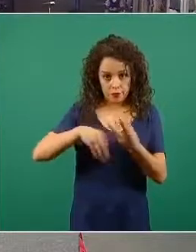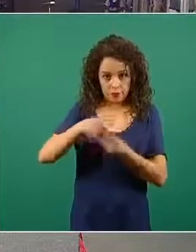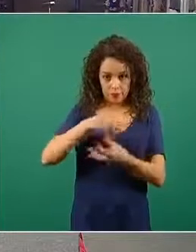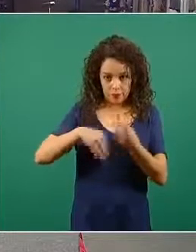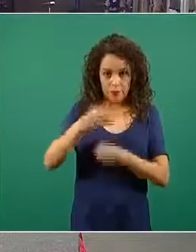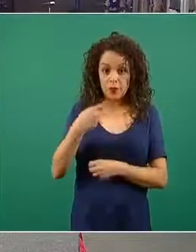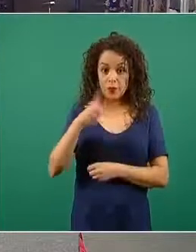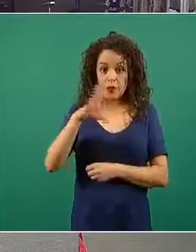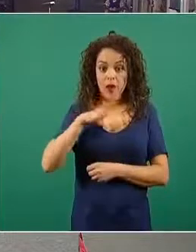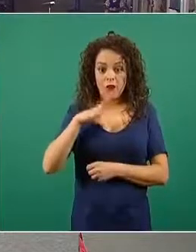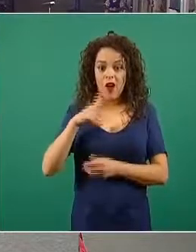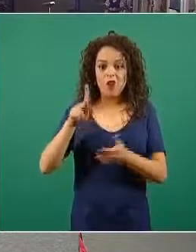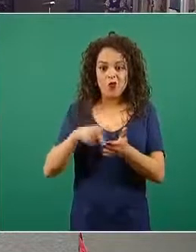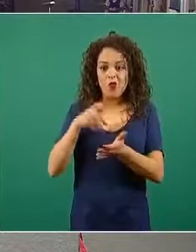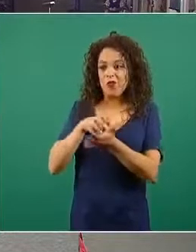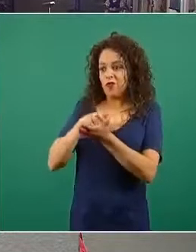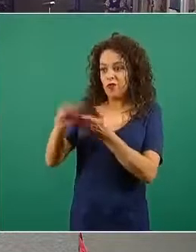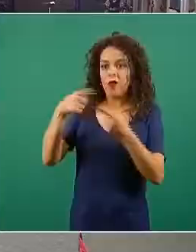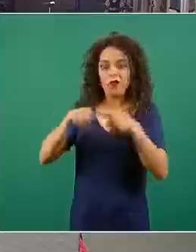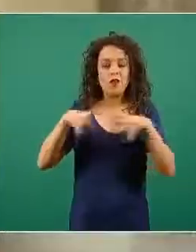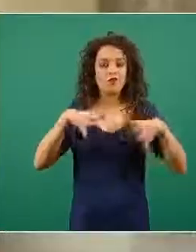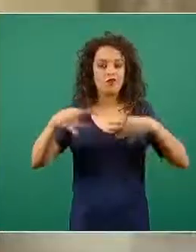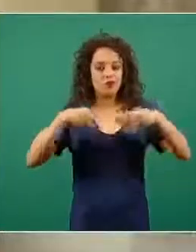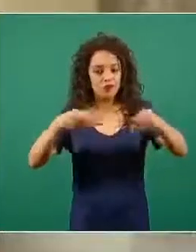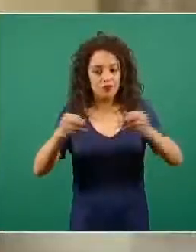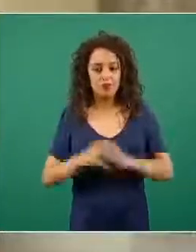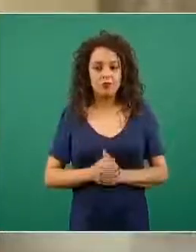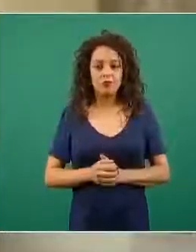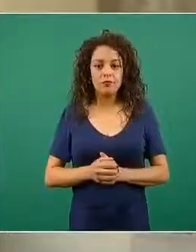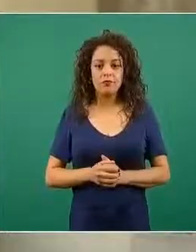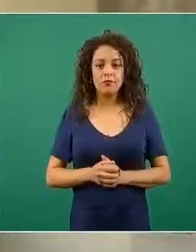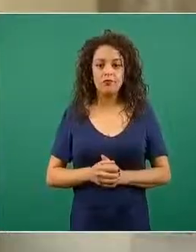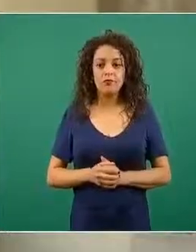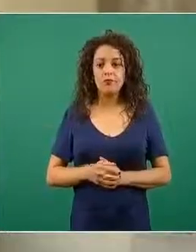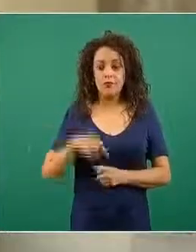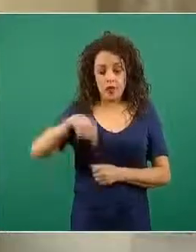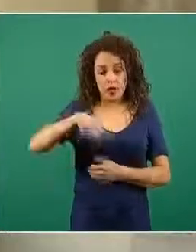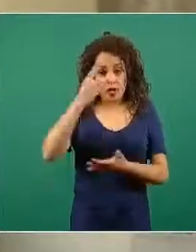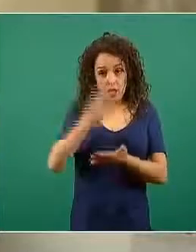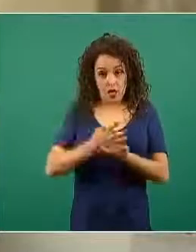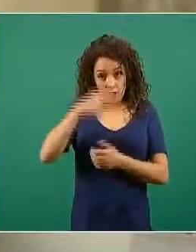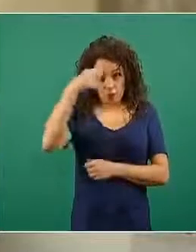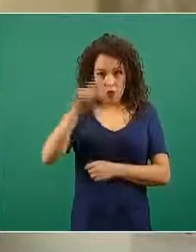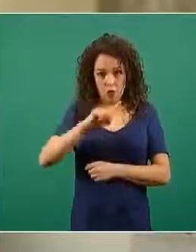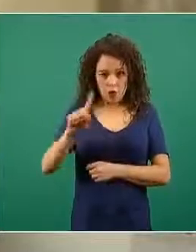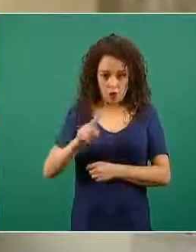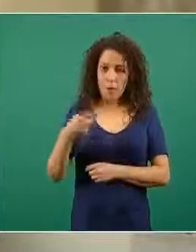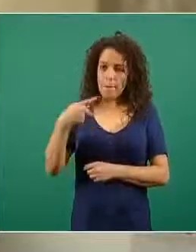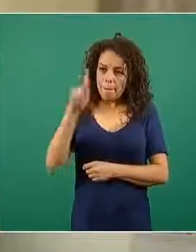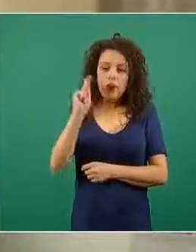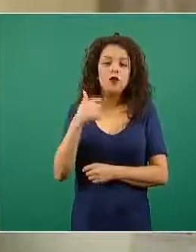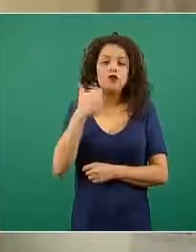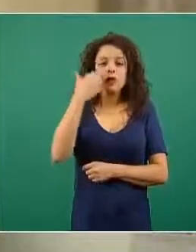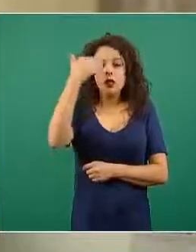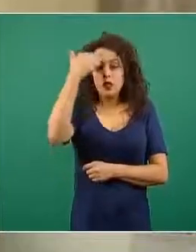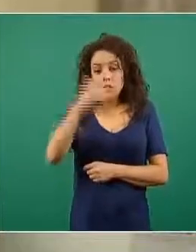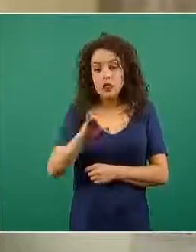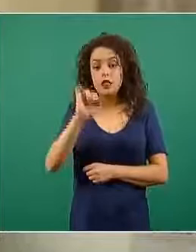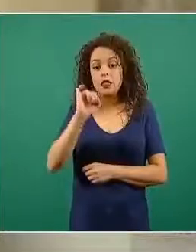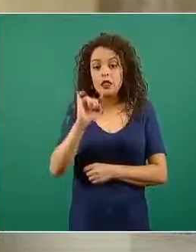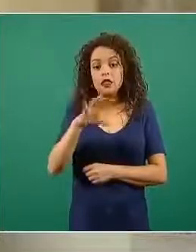sé si ya hayan tenido, no solamente en el caso de México, pero bueno, aquí que estamos platicando en este